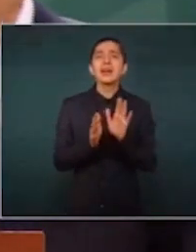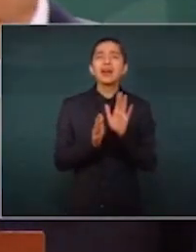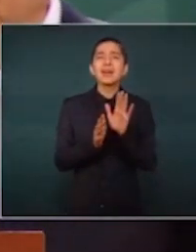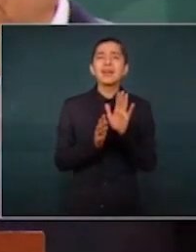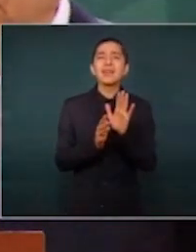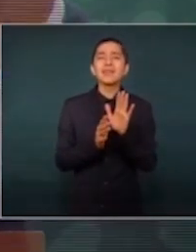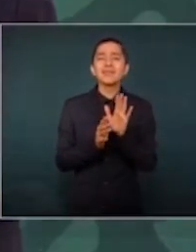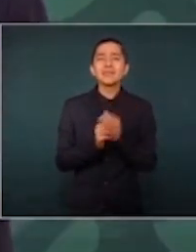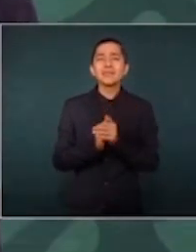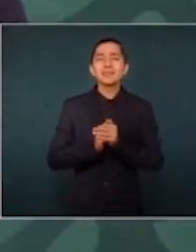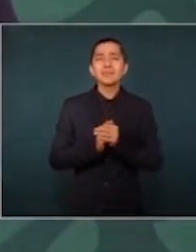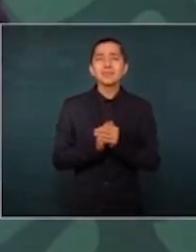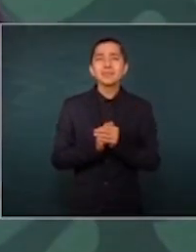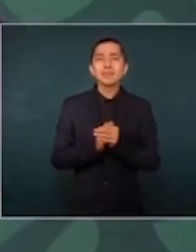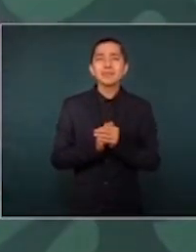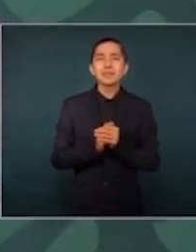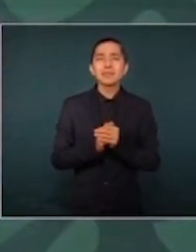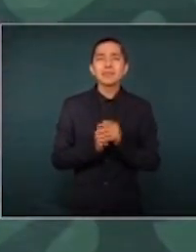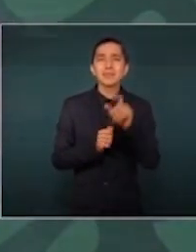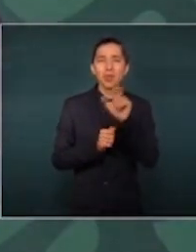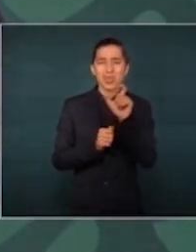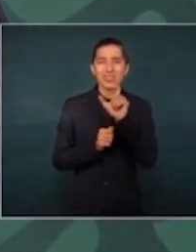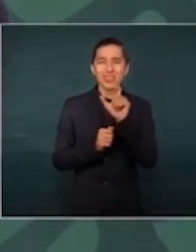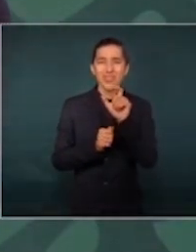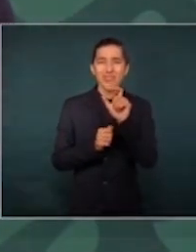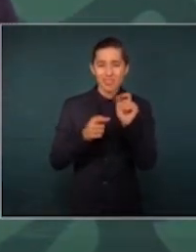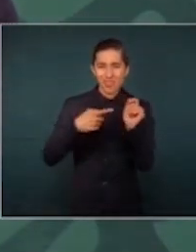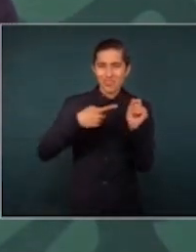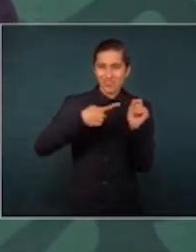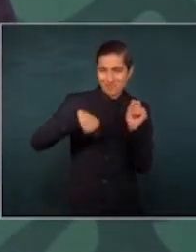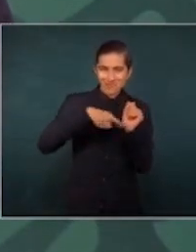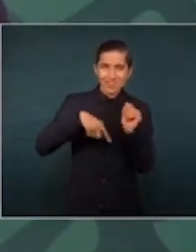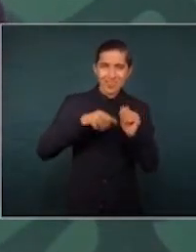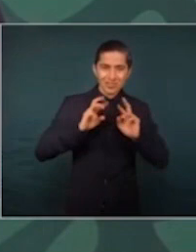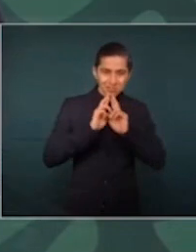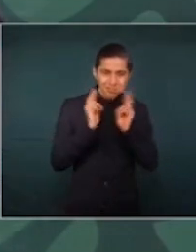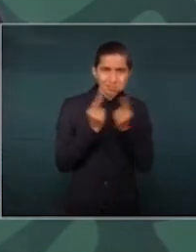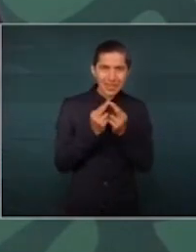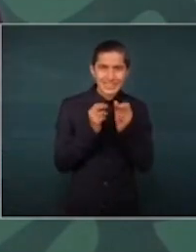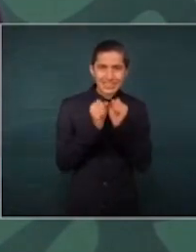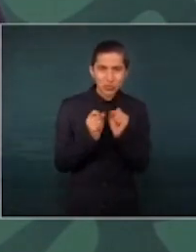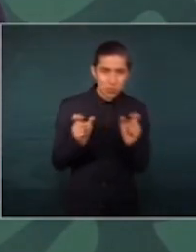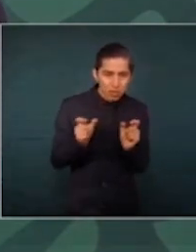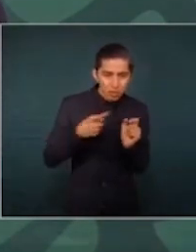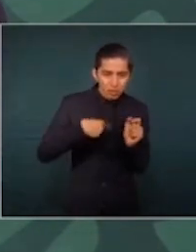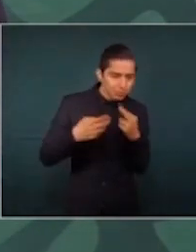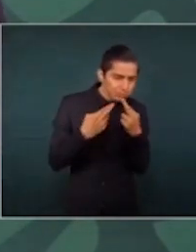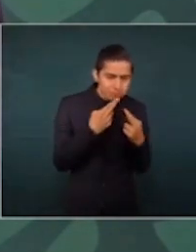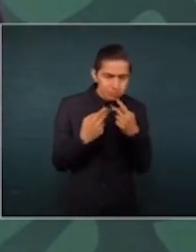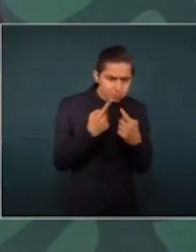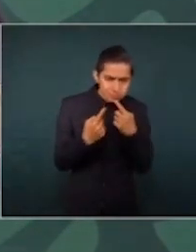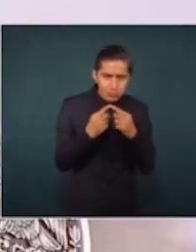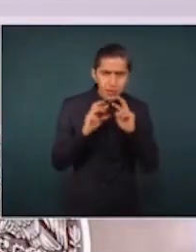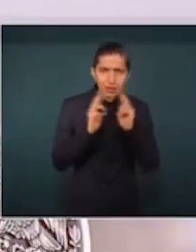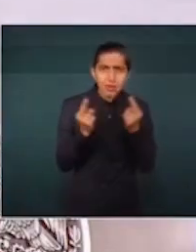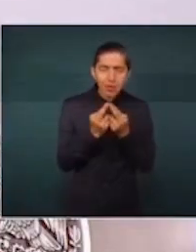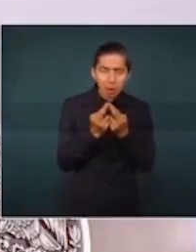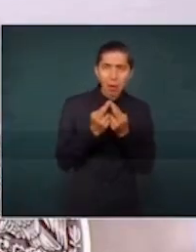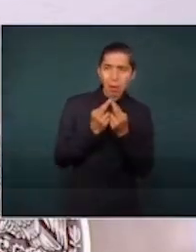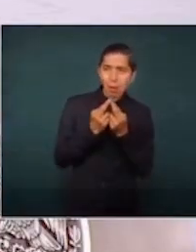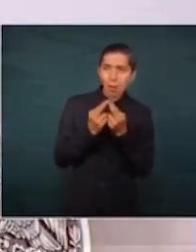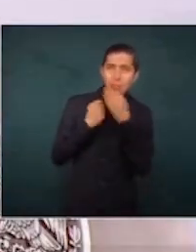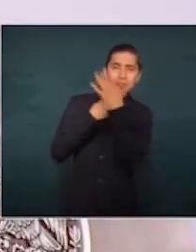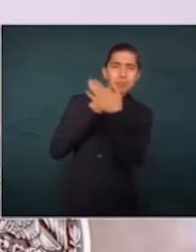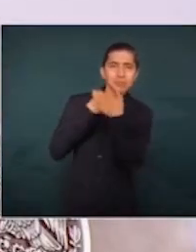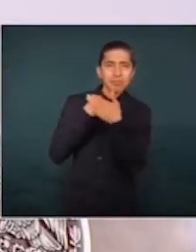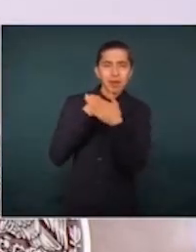estábamos en la reunión de seguridad y hablamos